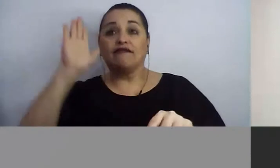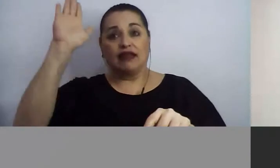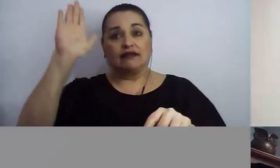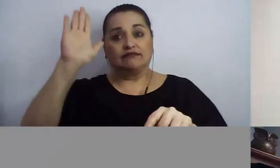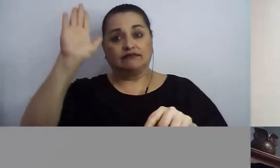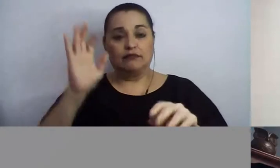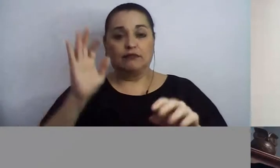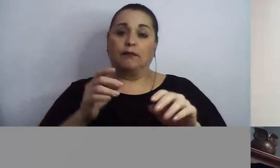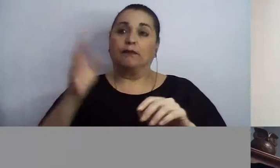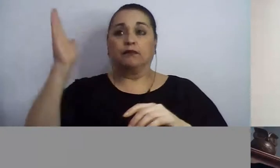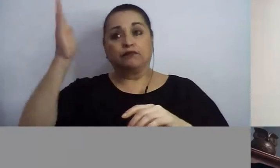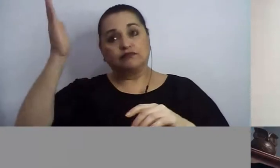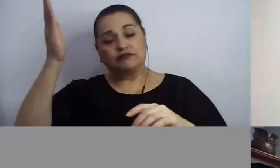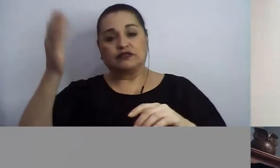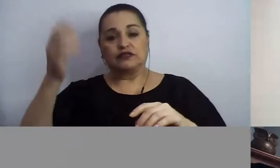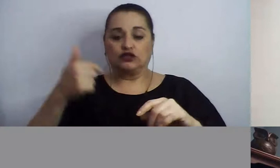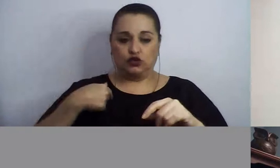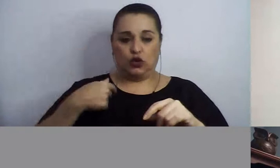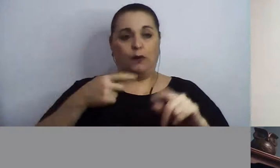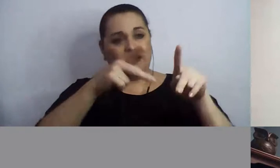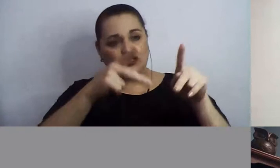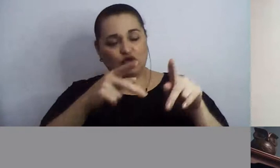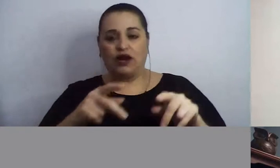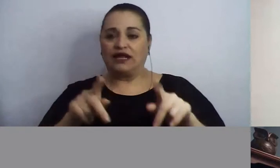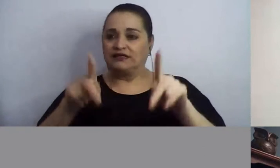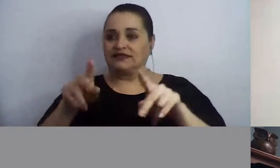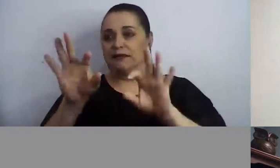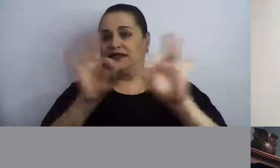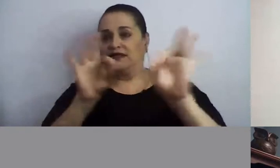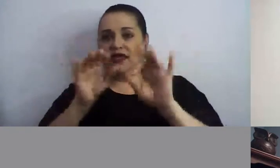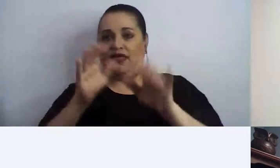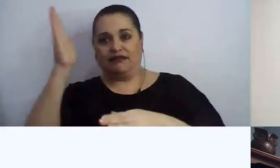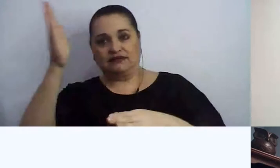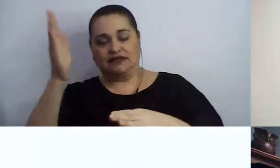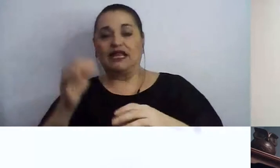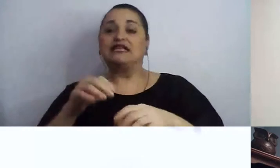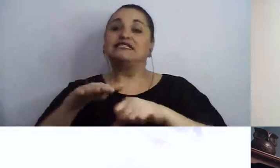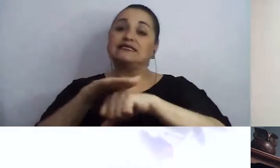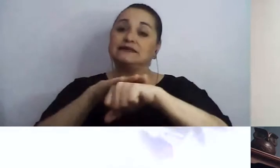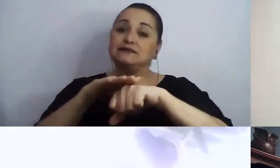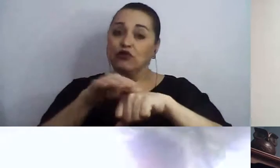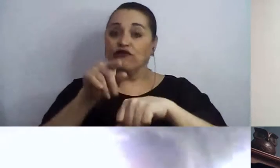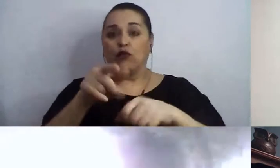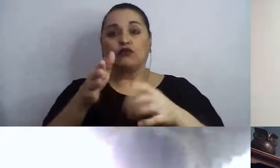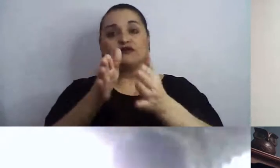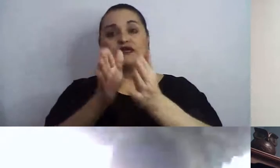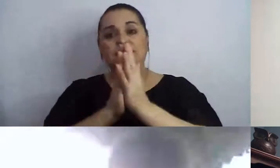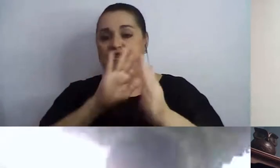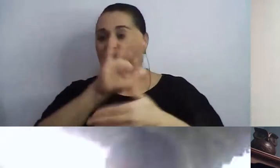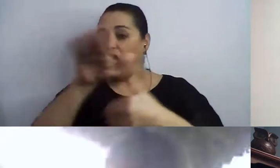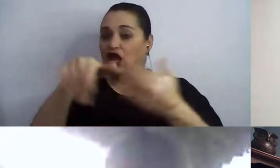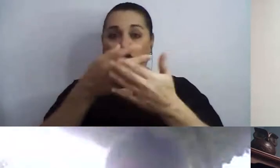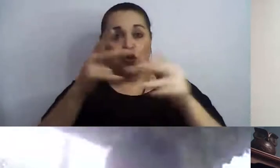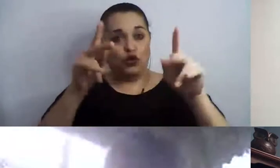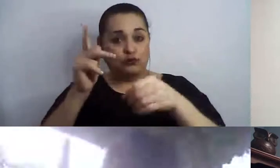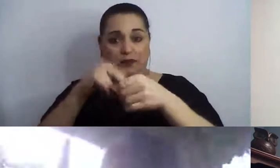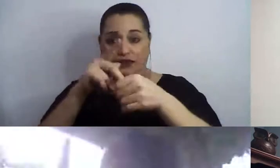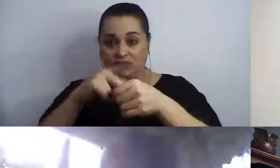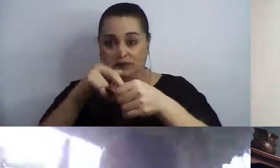moderadora, en mi caso, y los ponentes, por lo que se les solicita amablemente a todas y a todos los